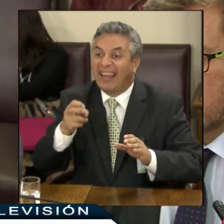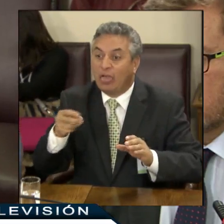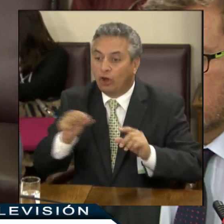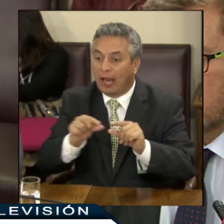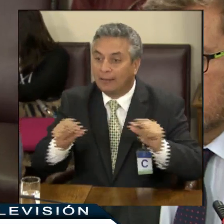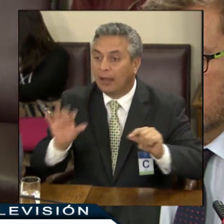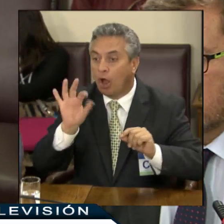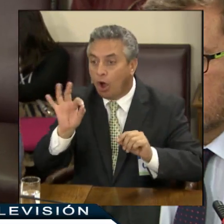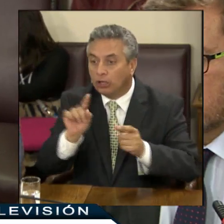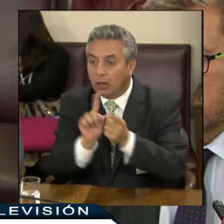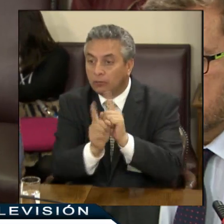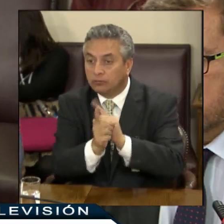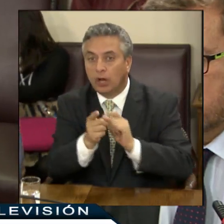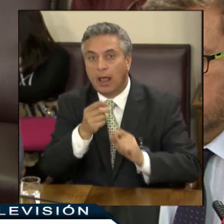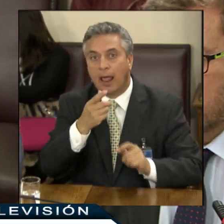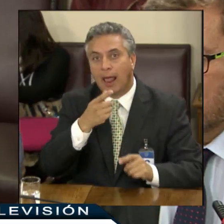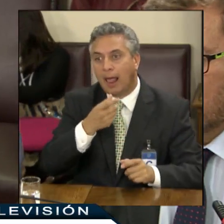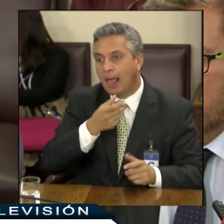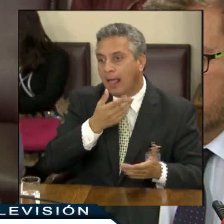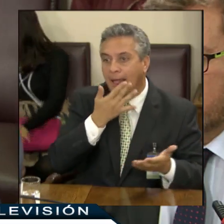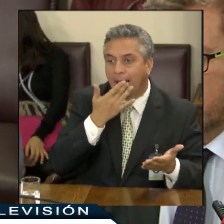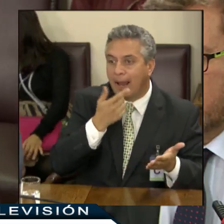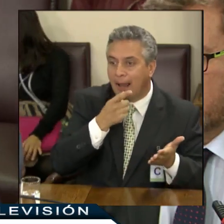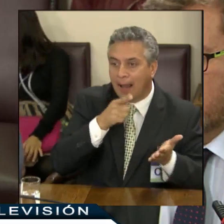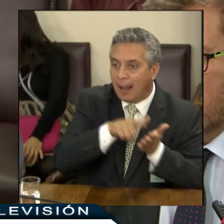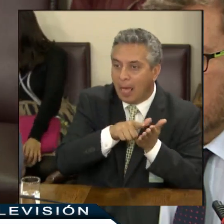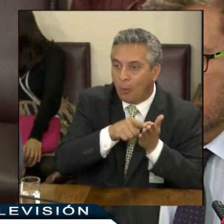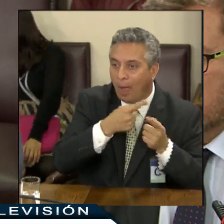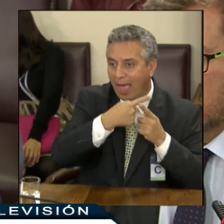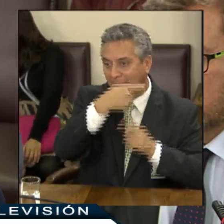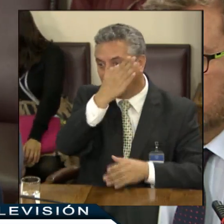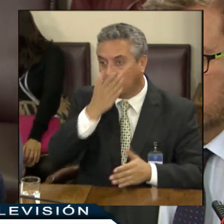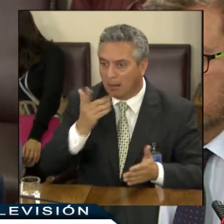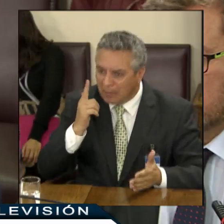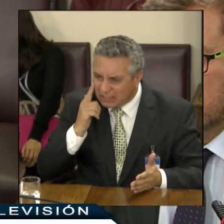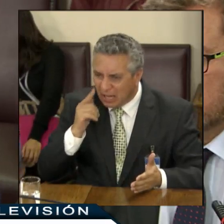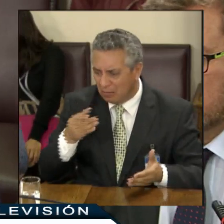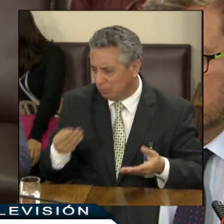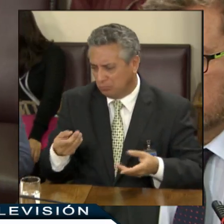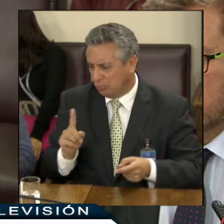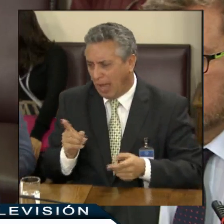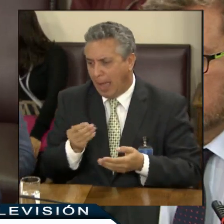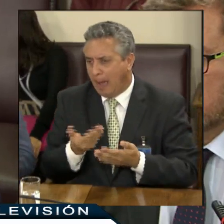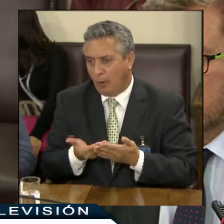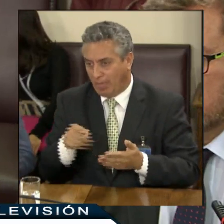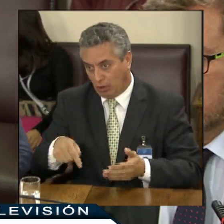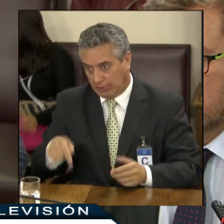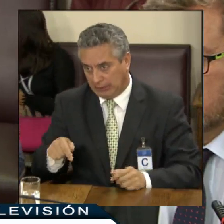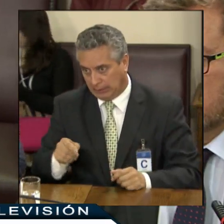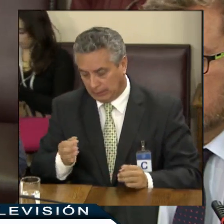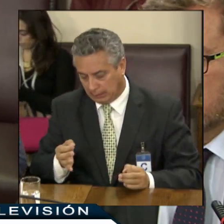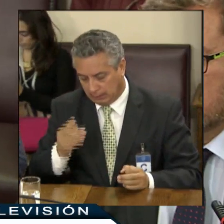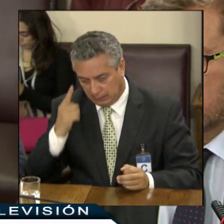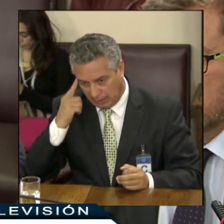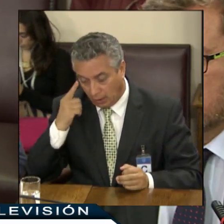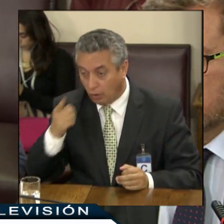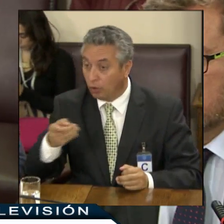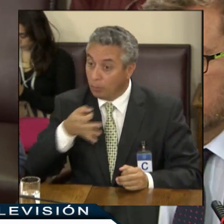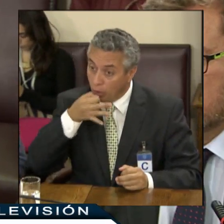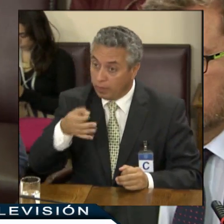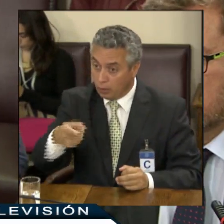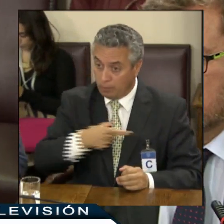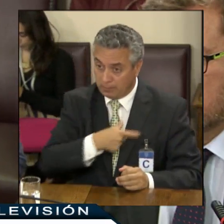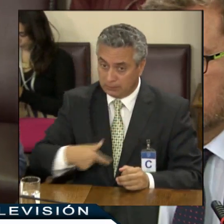a la traducción de una lengua extranjera etcétera qued dan dudas por eso no nos parece apropiado en este sentido como señaló el presidente